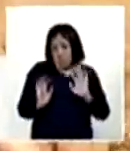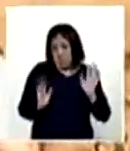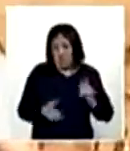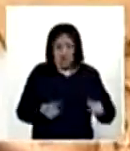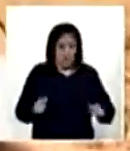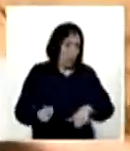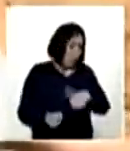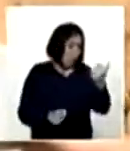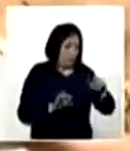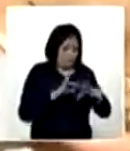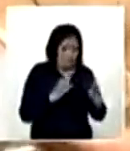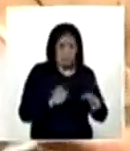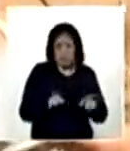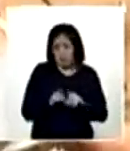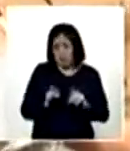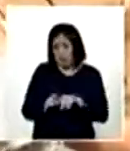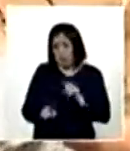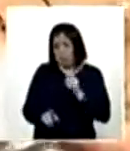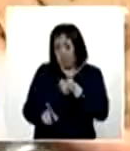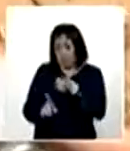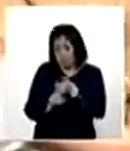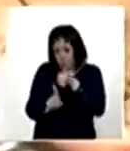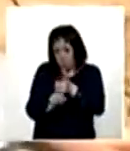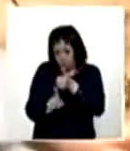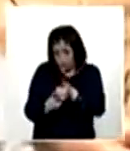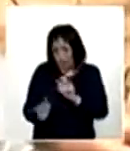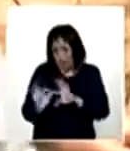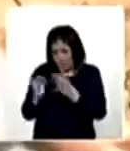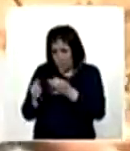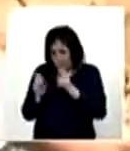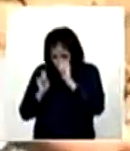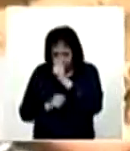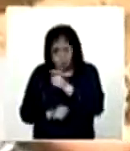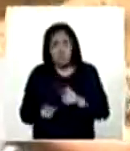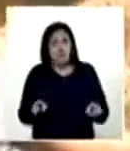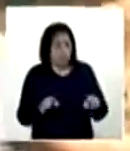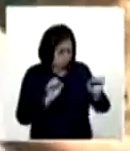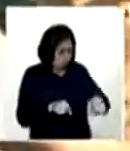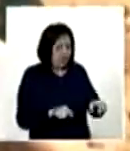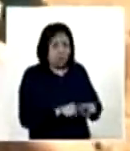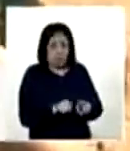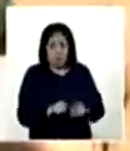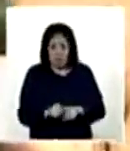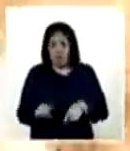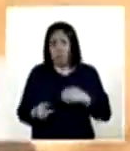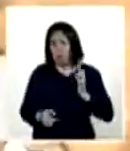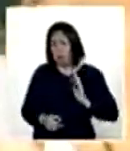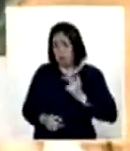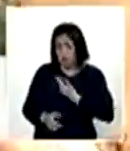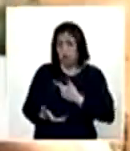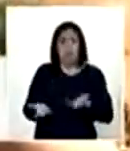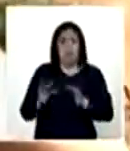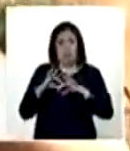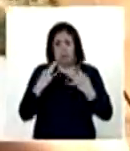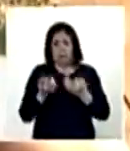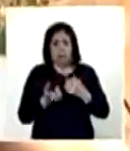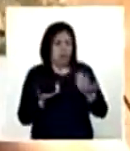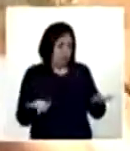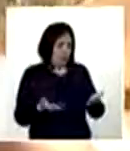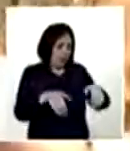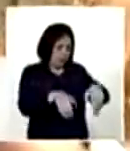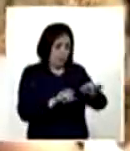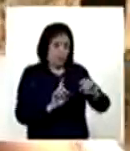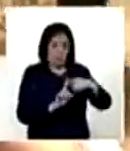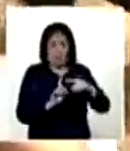otras familias o también vienen para rendirle homenaje a alguien ustedes? No, también venimos a hacer homenaje a nuestros parientes que estamos acá, claro, enterrados. Y